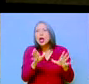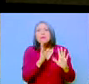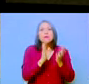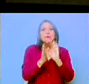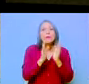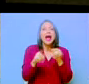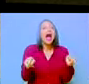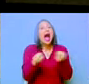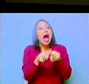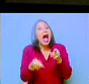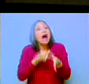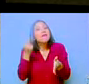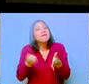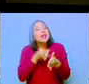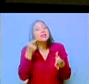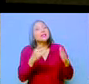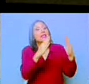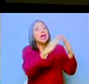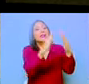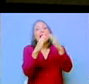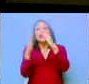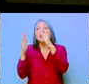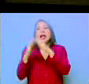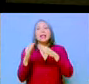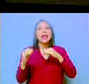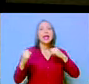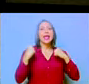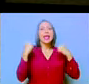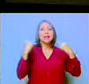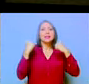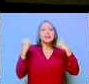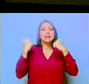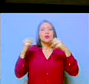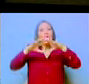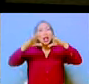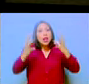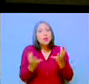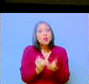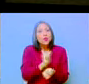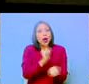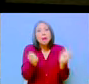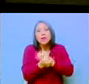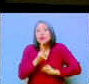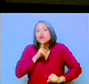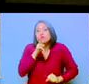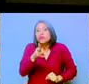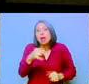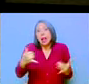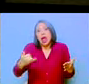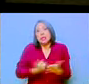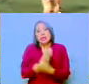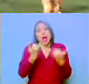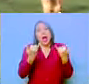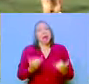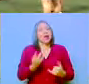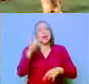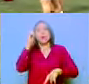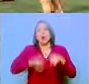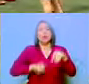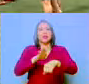ejercicios en cada casa de la misma manera en el mundo ha cambiado en este momento pues lastimosamente no podemos dar ese